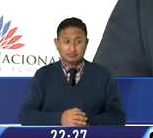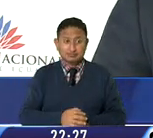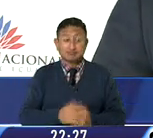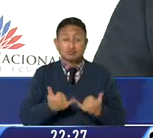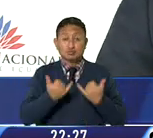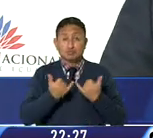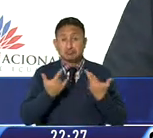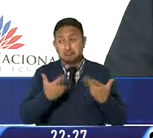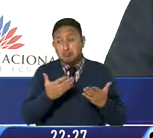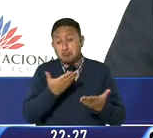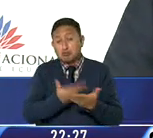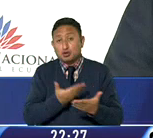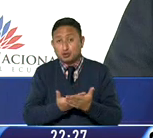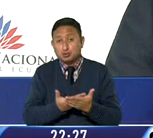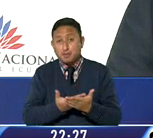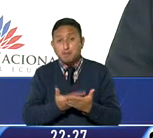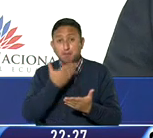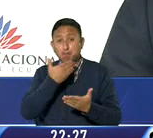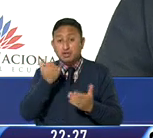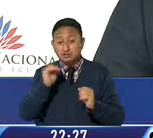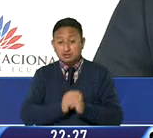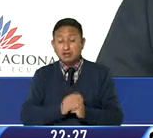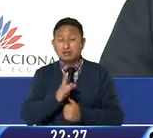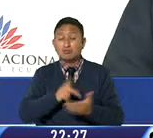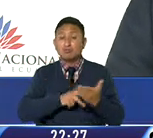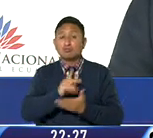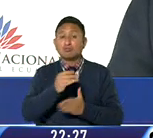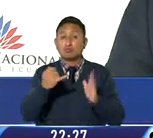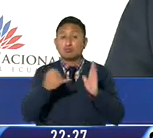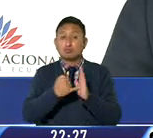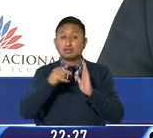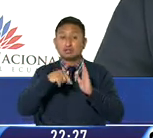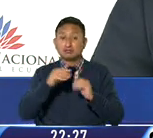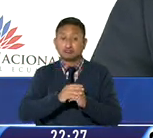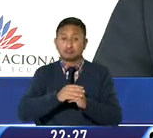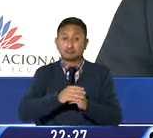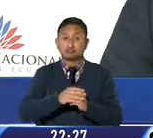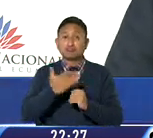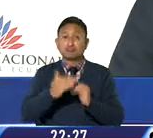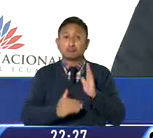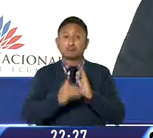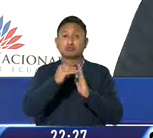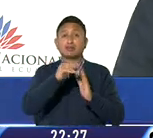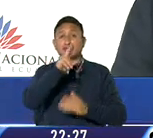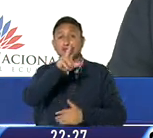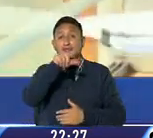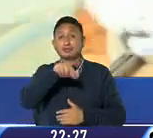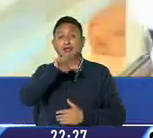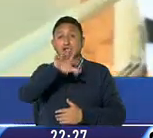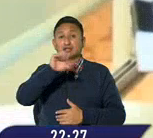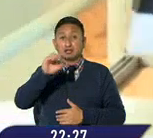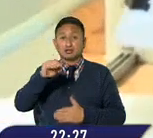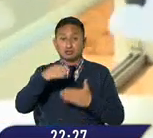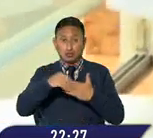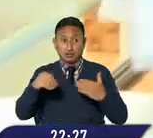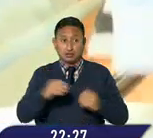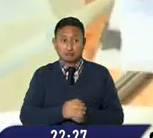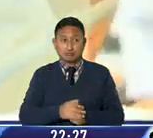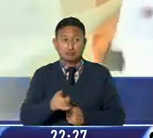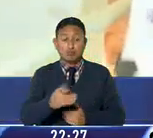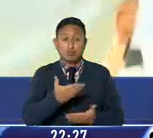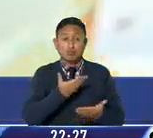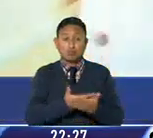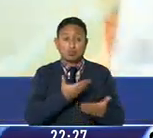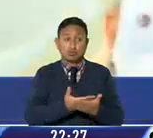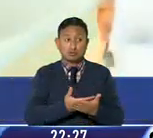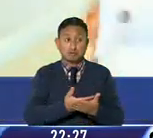planteado que ese impuesto a la renta sea con una remuneración de 3.500 dólares. La propuesta fue enviada con el carácter